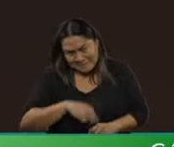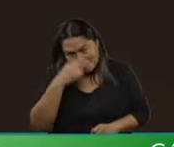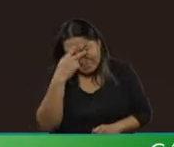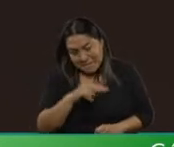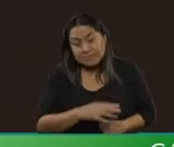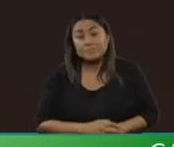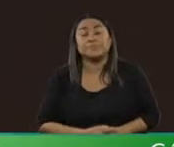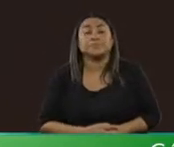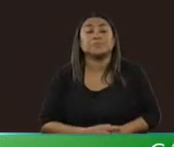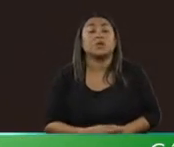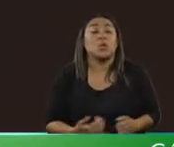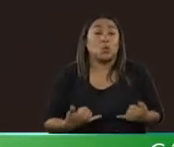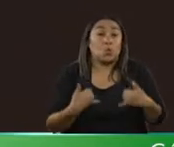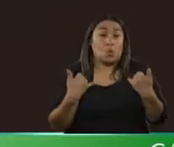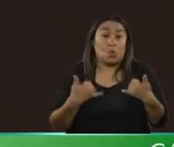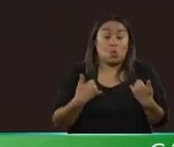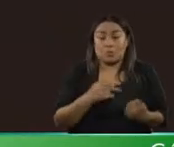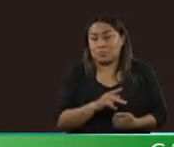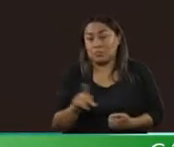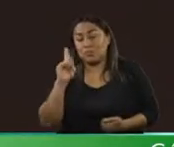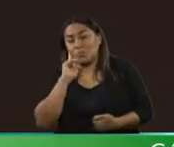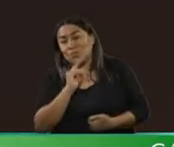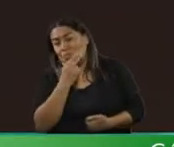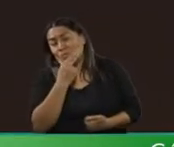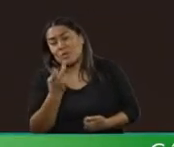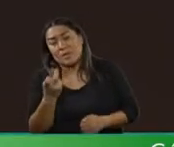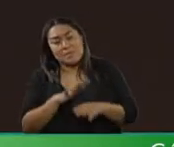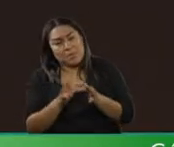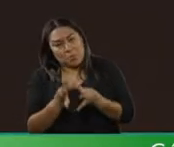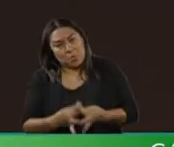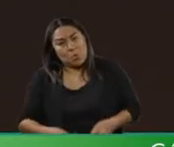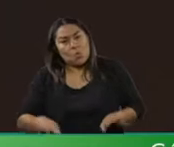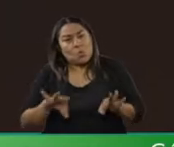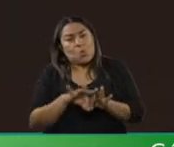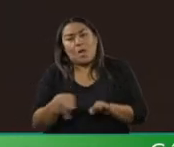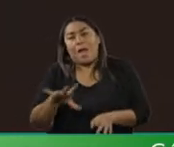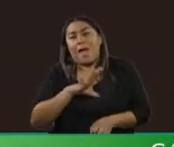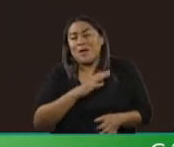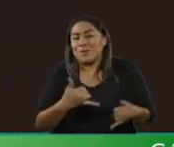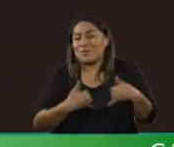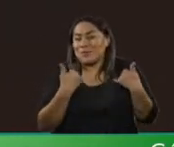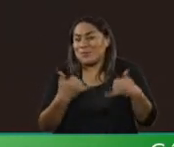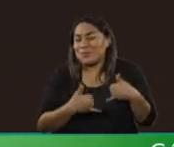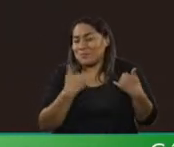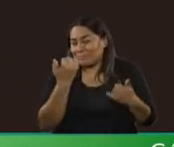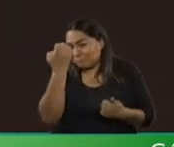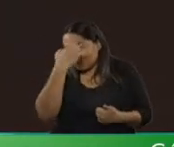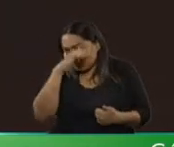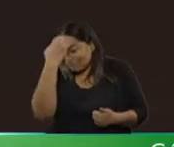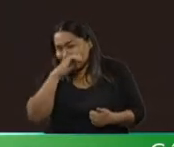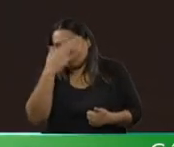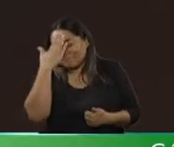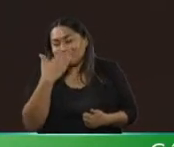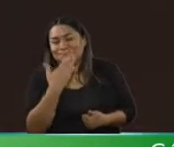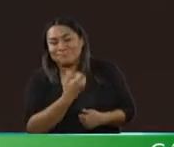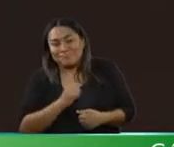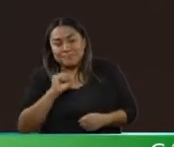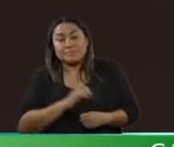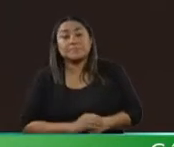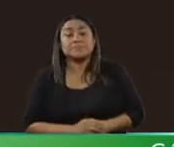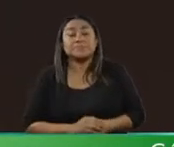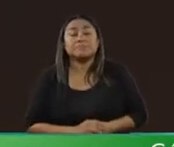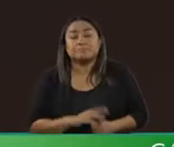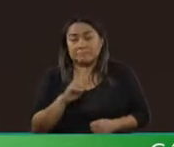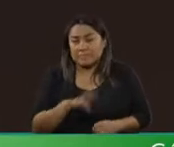los jóvenes constituyen un bien fundamental por sus potencialidades y cualidades. Por ello,